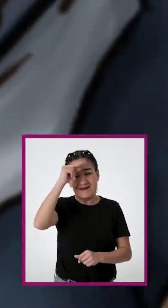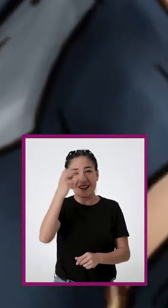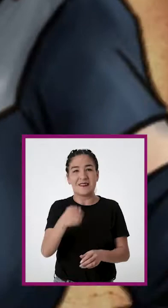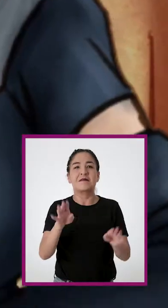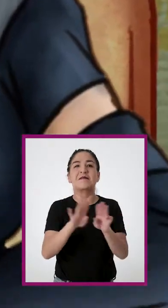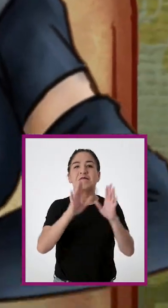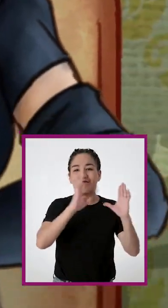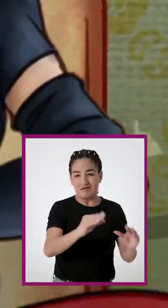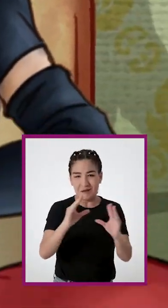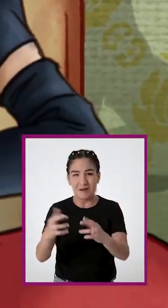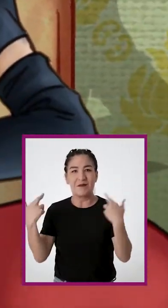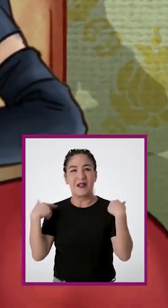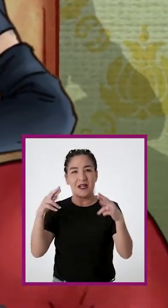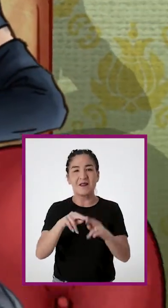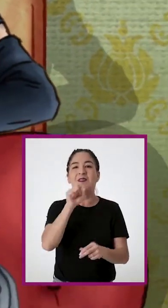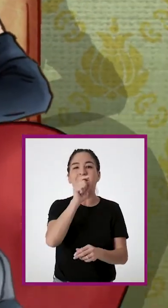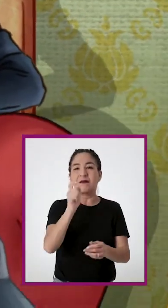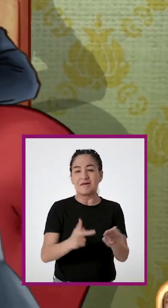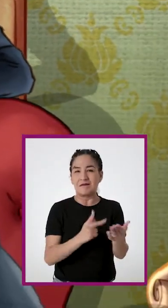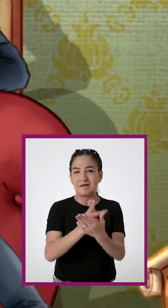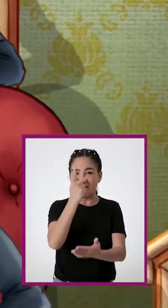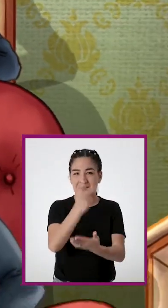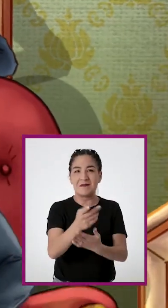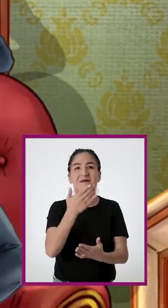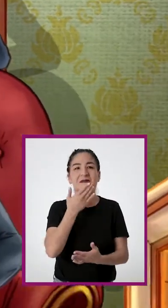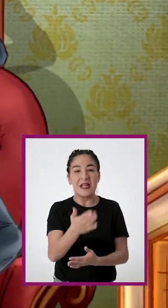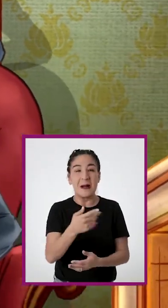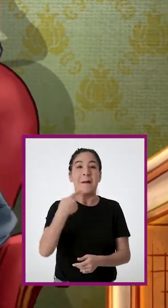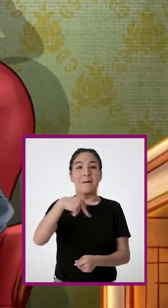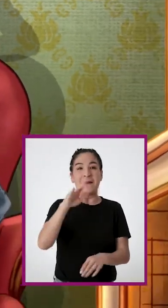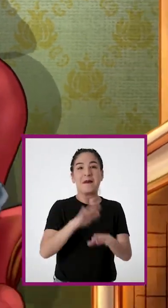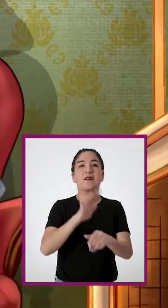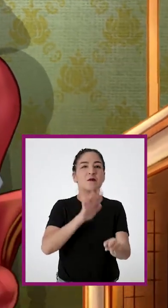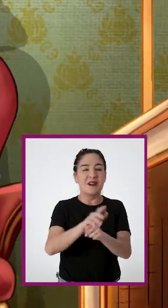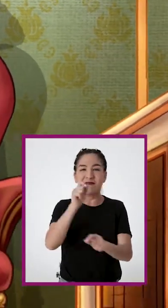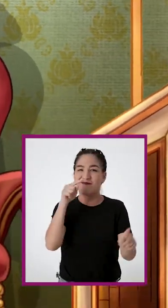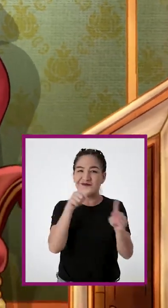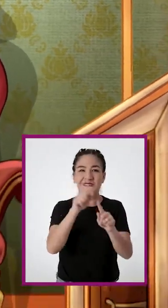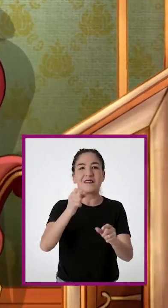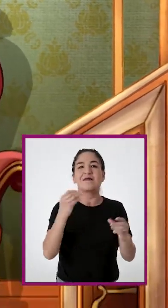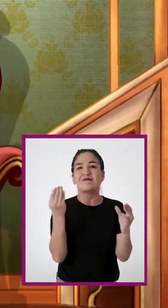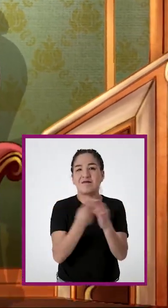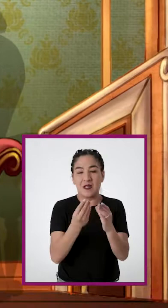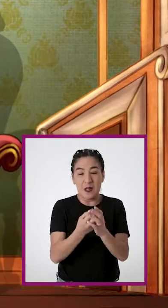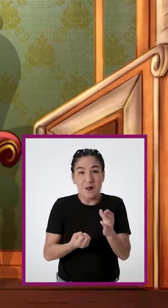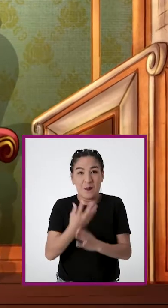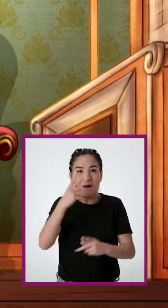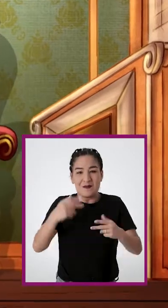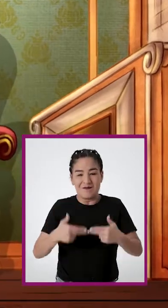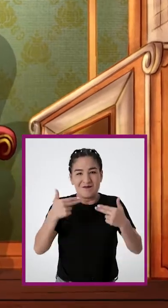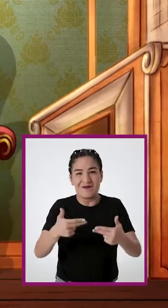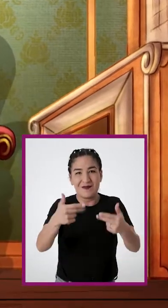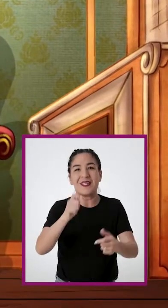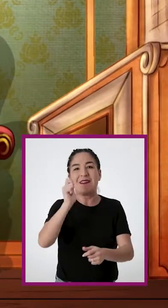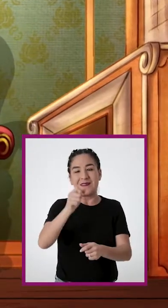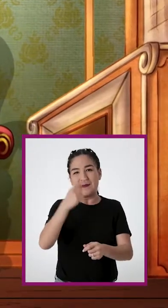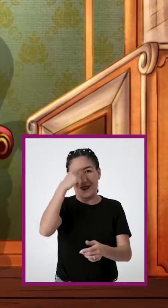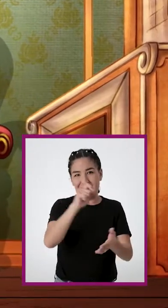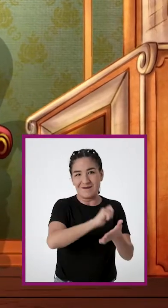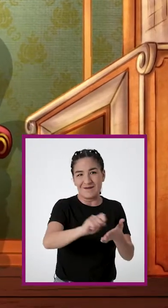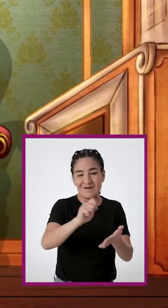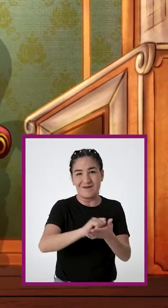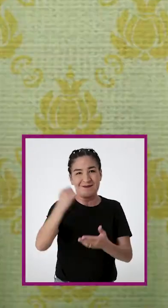Gracias a su descomunal inteligencia, fue catedrático y diplomático. Pero sobre todo, figura clave para las